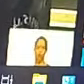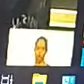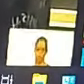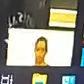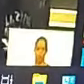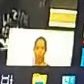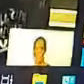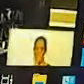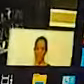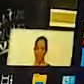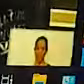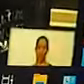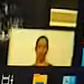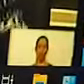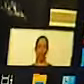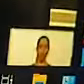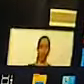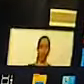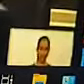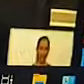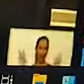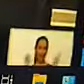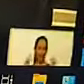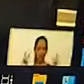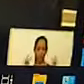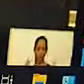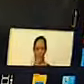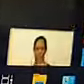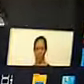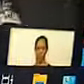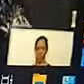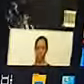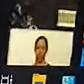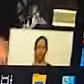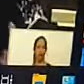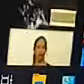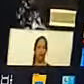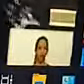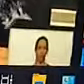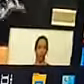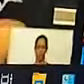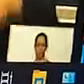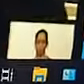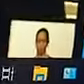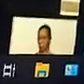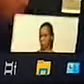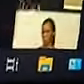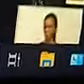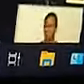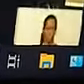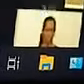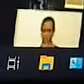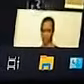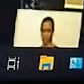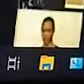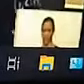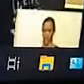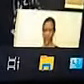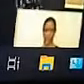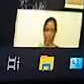Brasil. Un ataque, unos supuestos personajes que andaban, bueno, comprando gente, tratando de robar armamento,